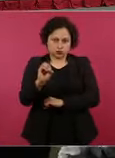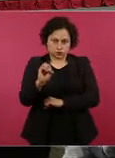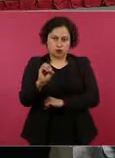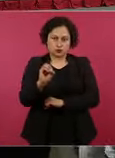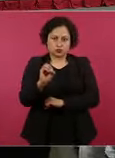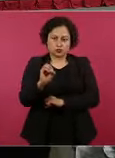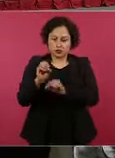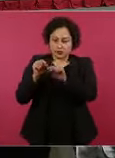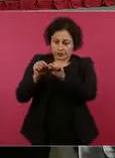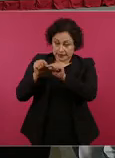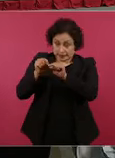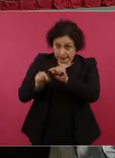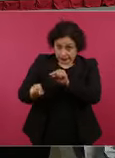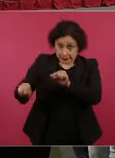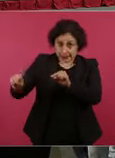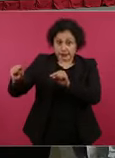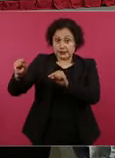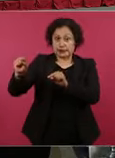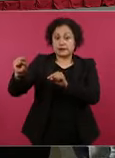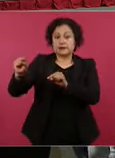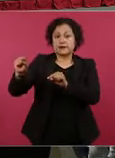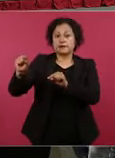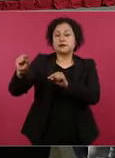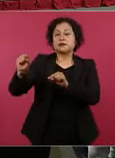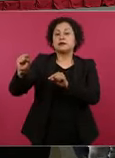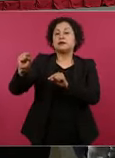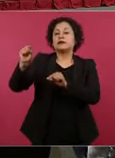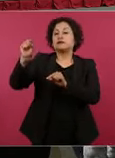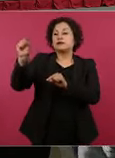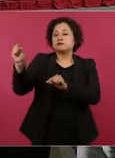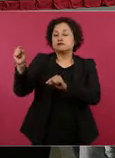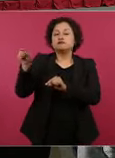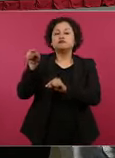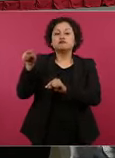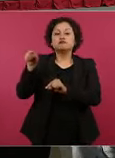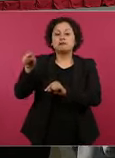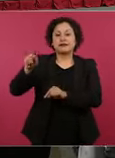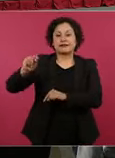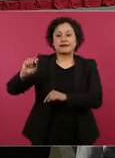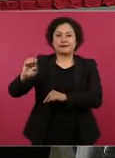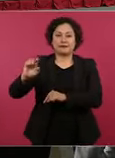De Calquiní hasta adelante de Tella,